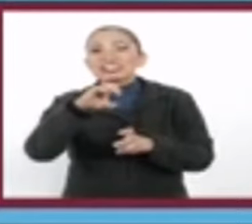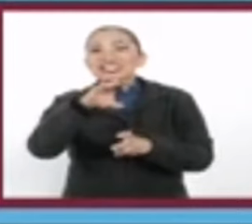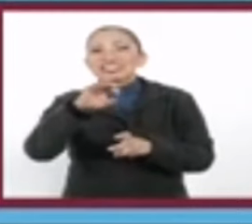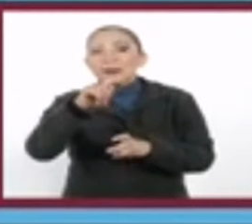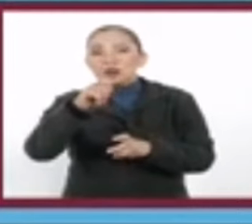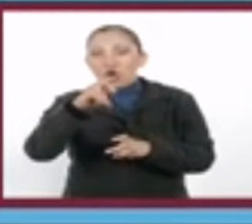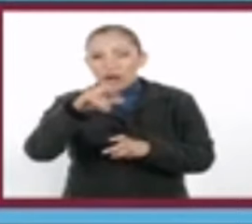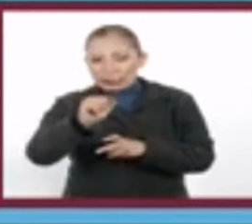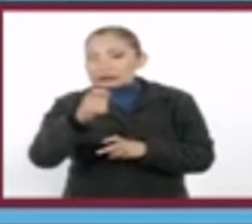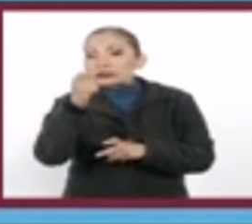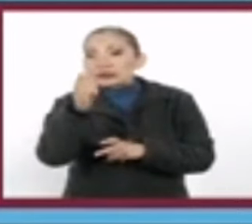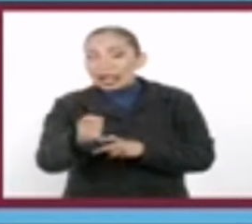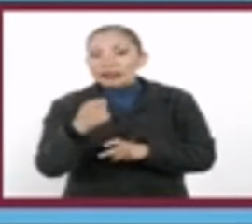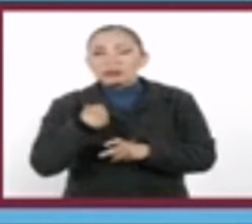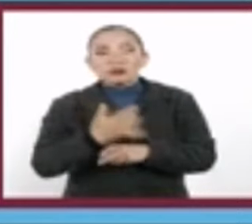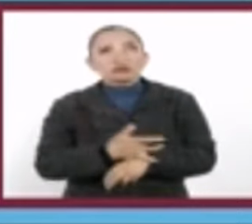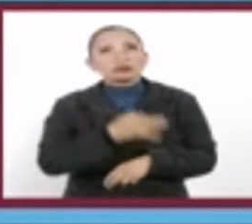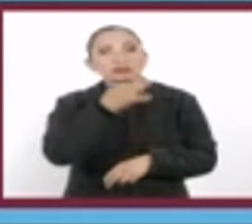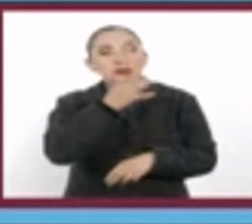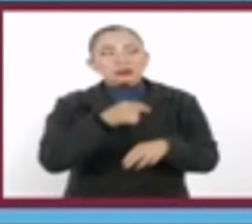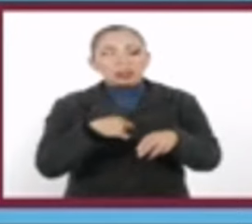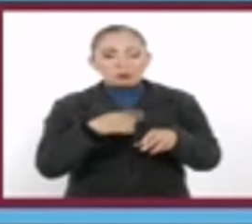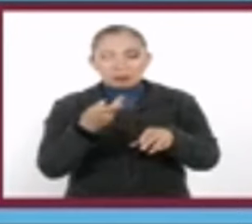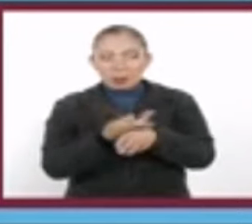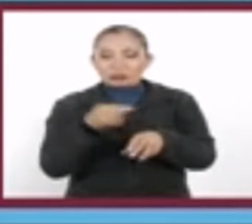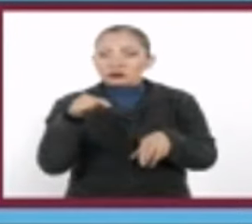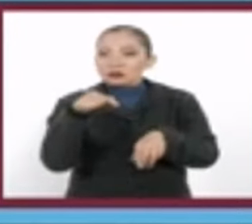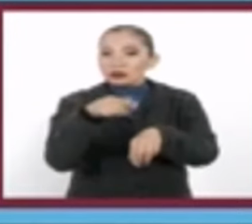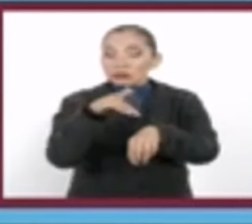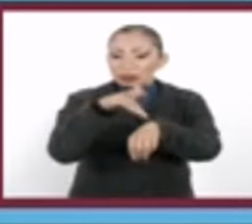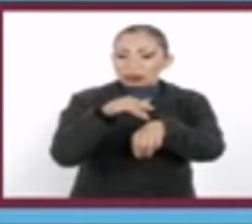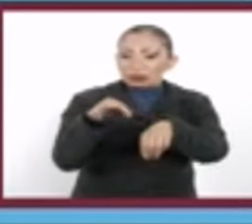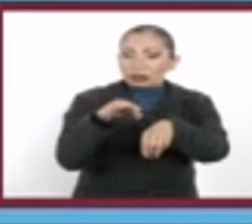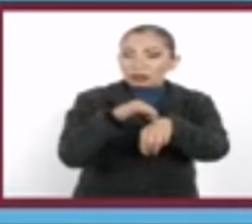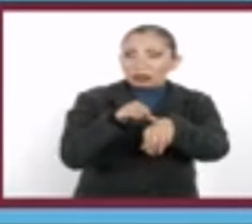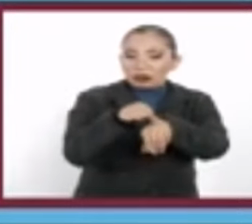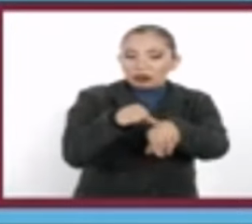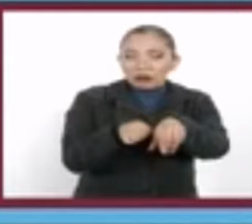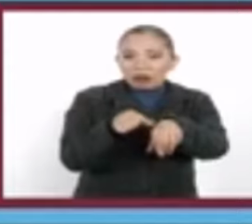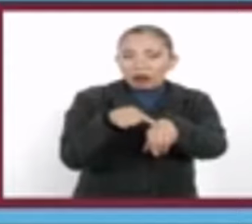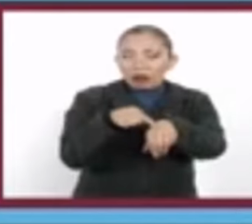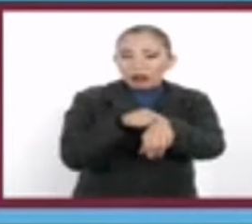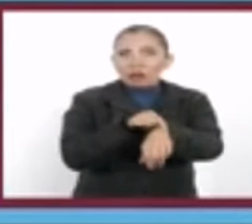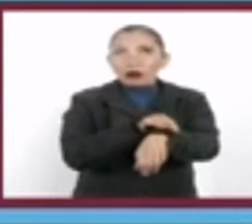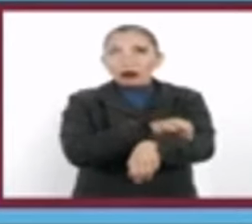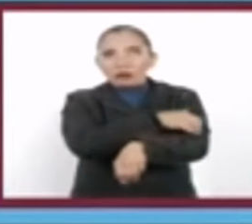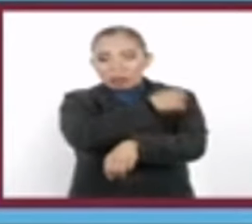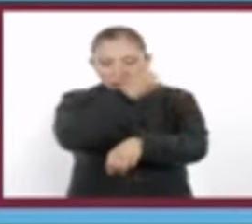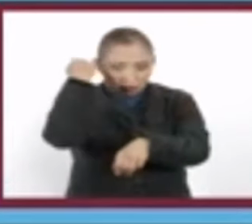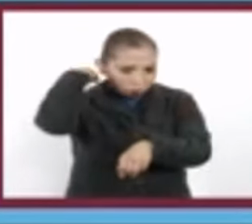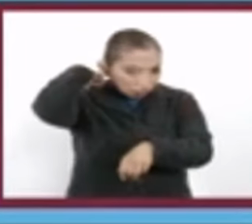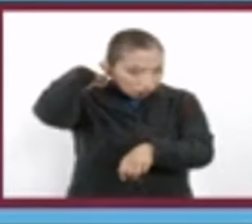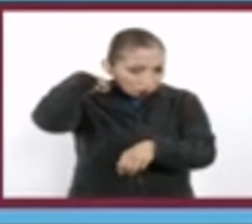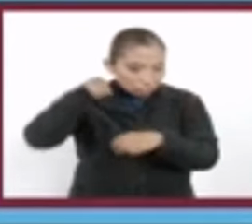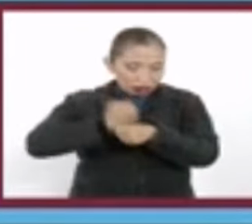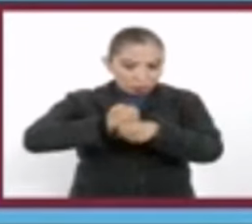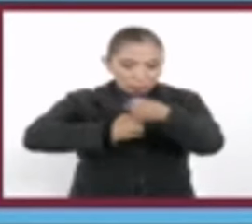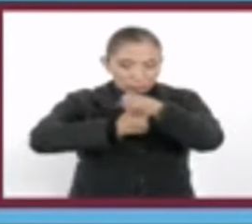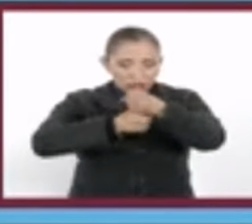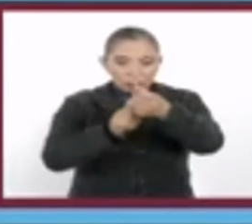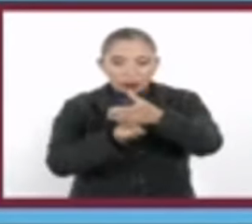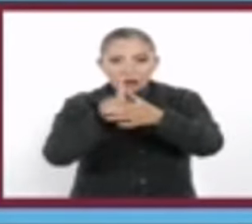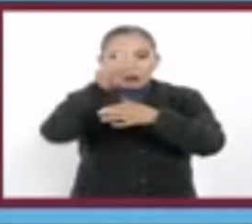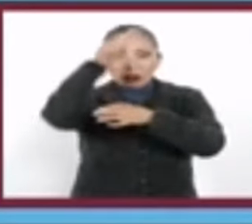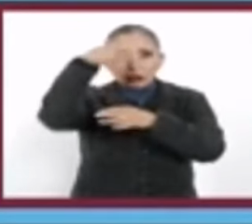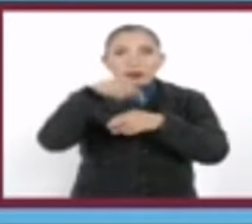nociceptores. Estos perciben el daño que ha ocurrido en el tejido y emiten impulsos nerviosos hasta la médula espinal, para que ocurra